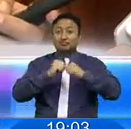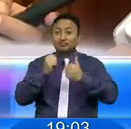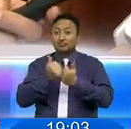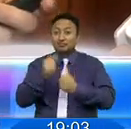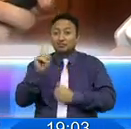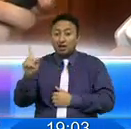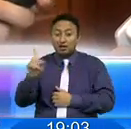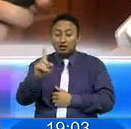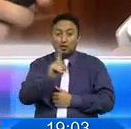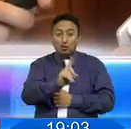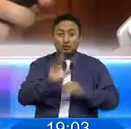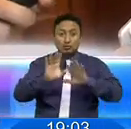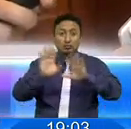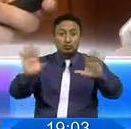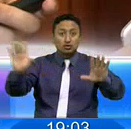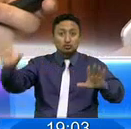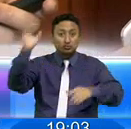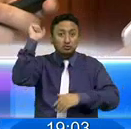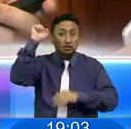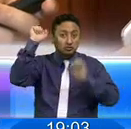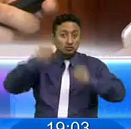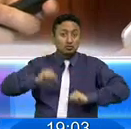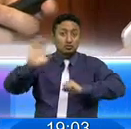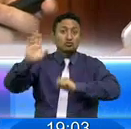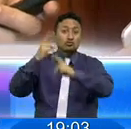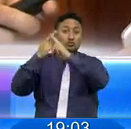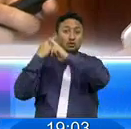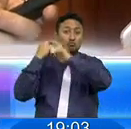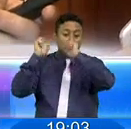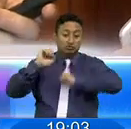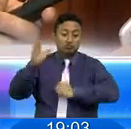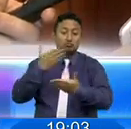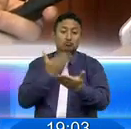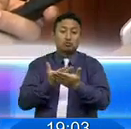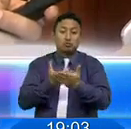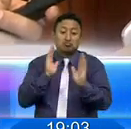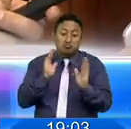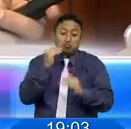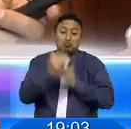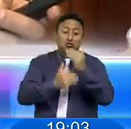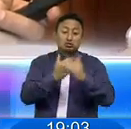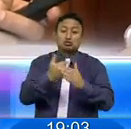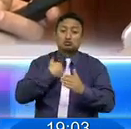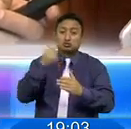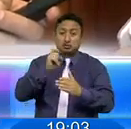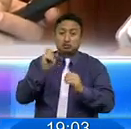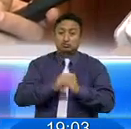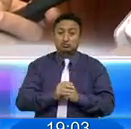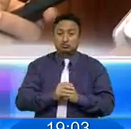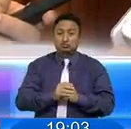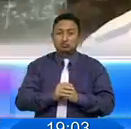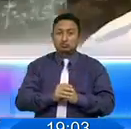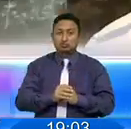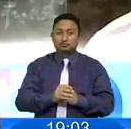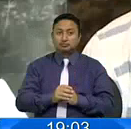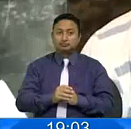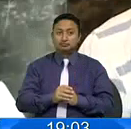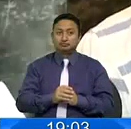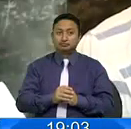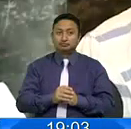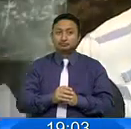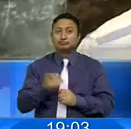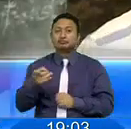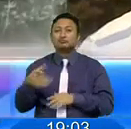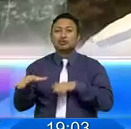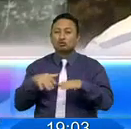bancada legislativa tiene el derecho y la responsabilidad de plantear los procesos que crean necesario más allá de un acuerdo la coordinadora puede